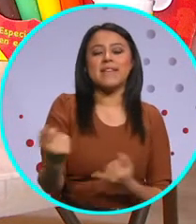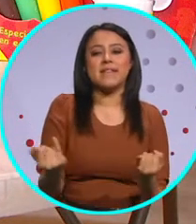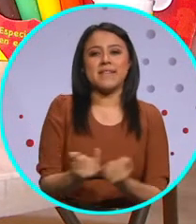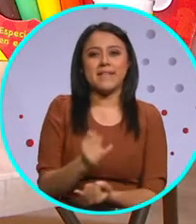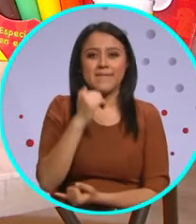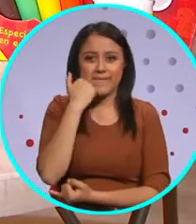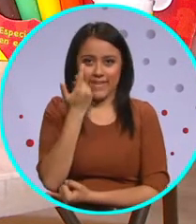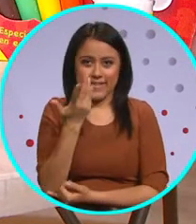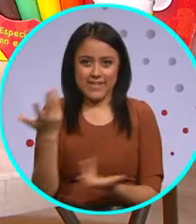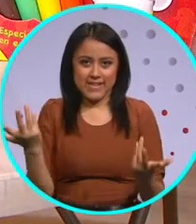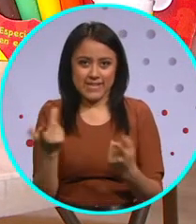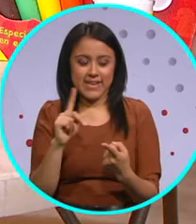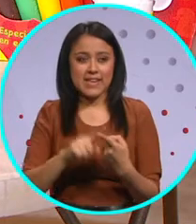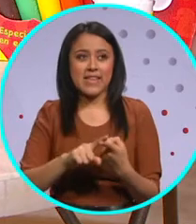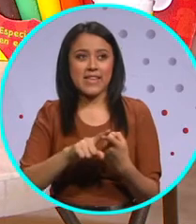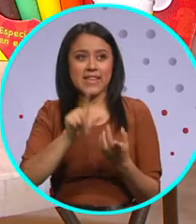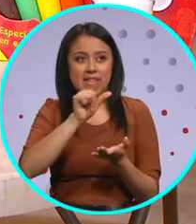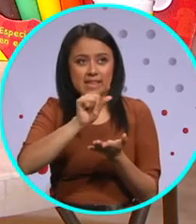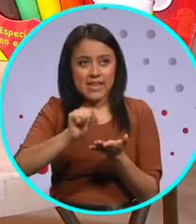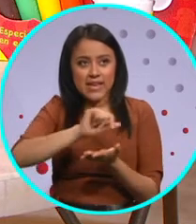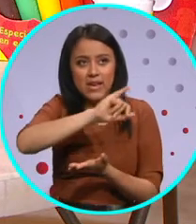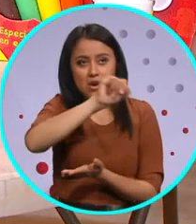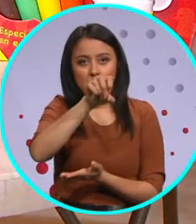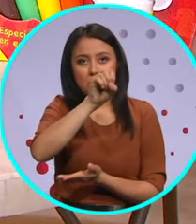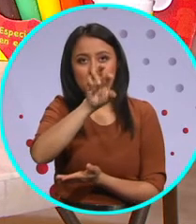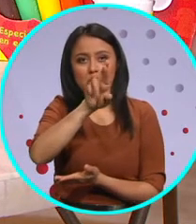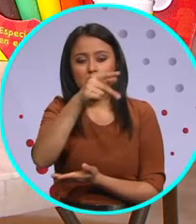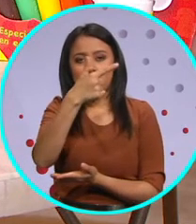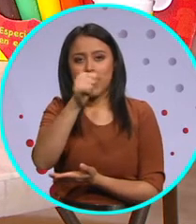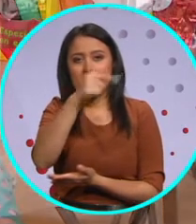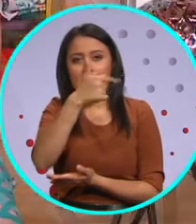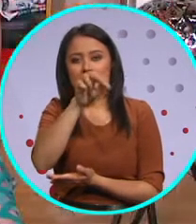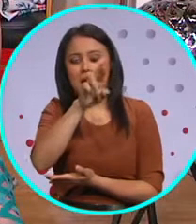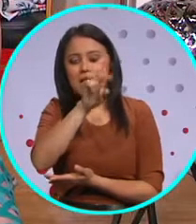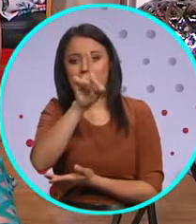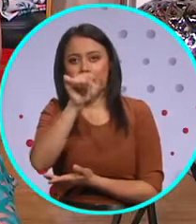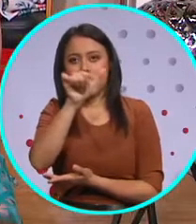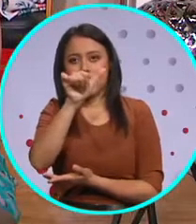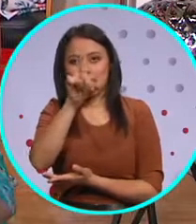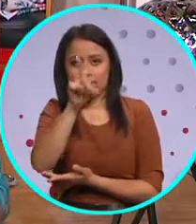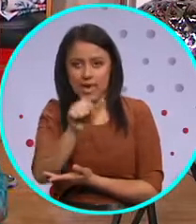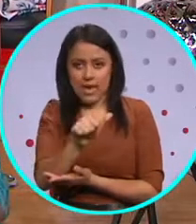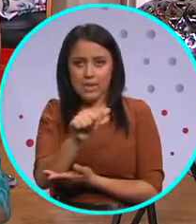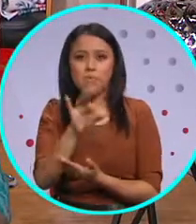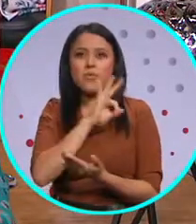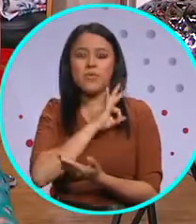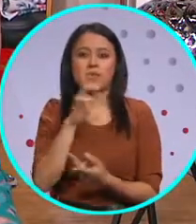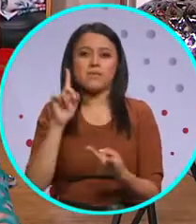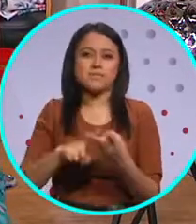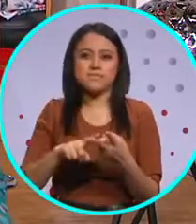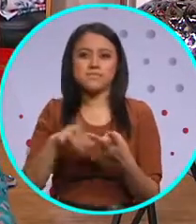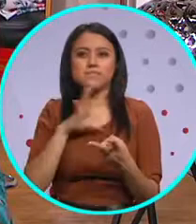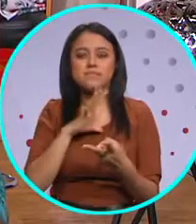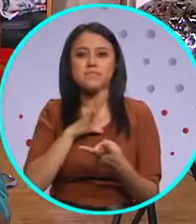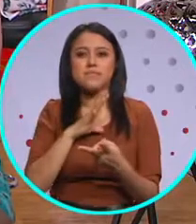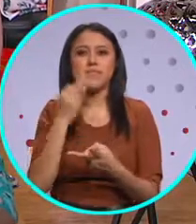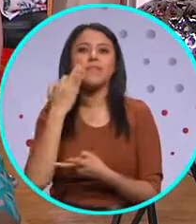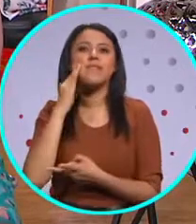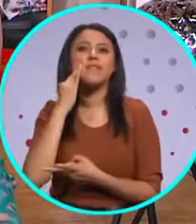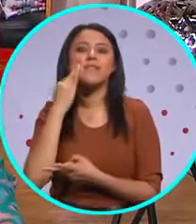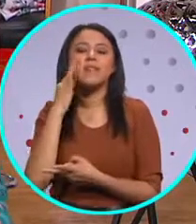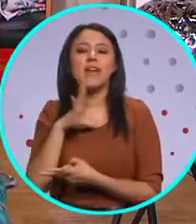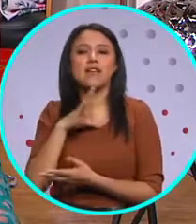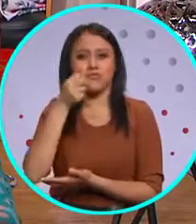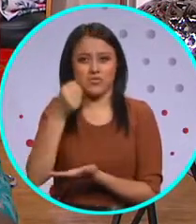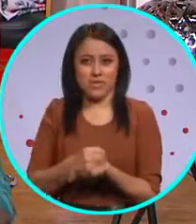después si lo damos uno a través de la cuenta de twitter de nuestro favorito jorge garralda y otra en una dinámica en facebook